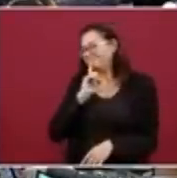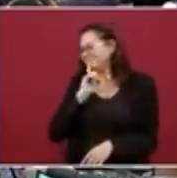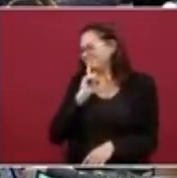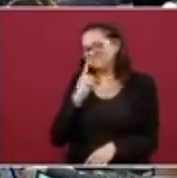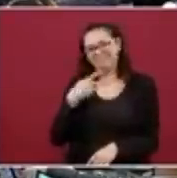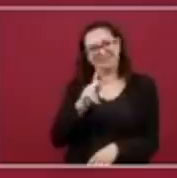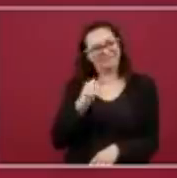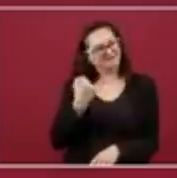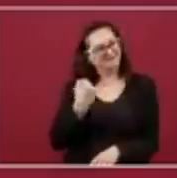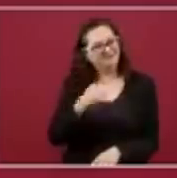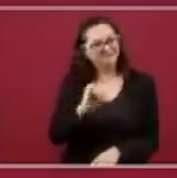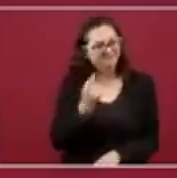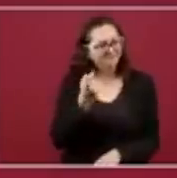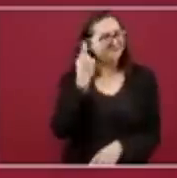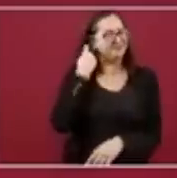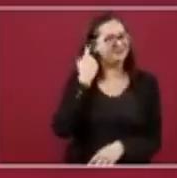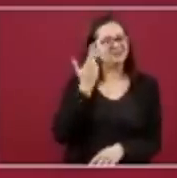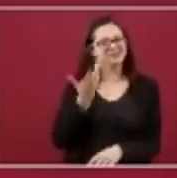O sea,